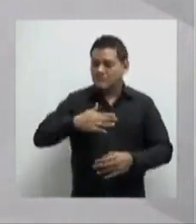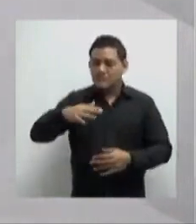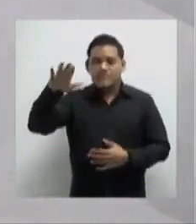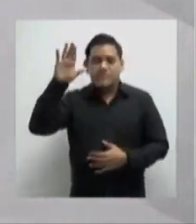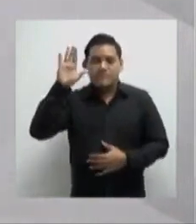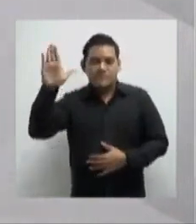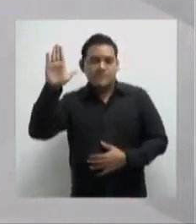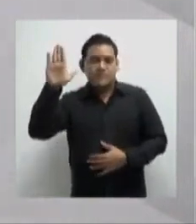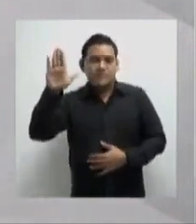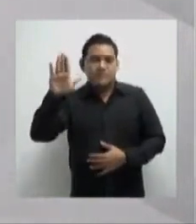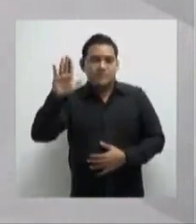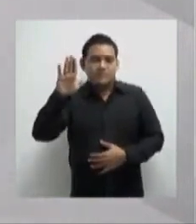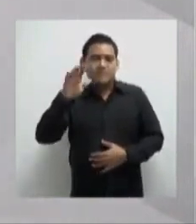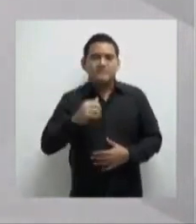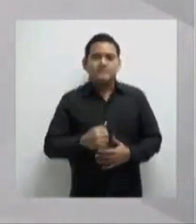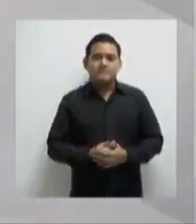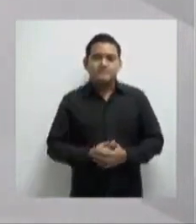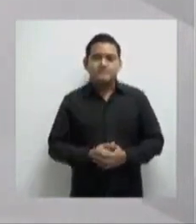supeditarme